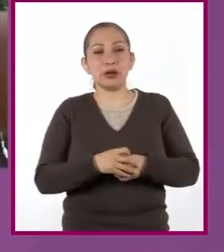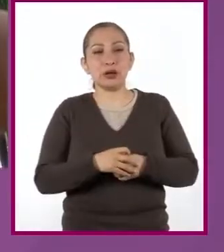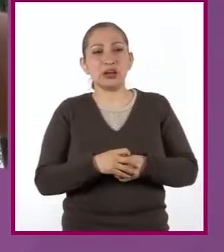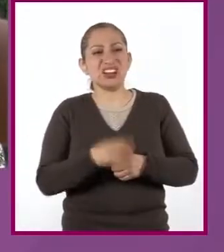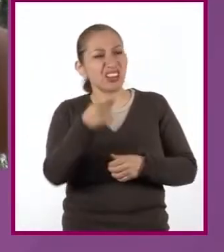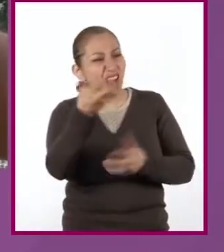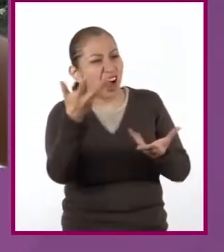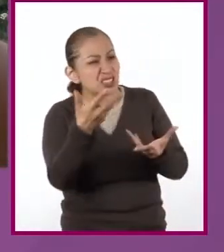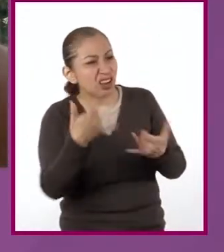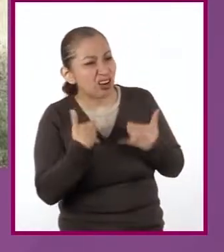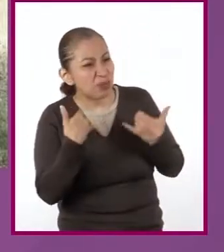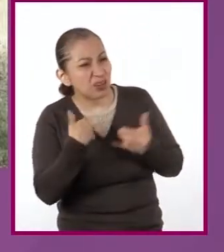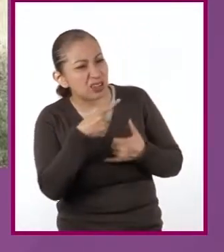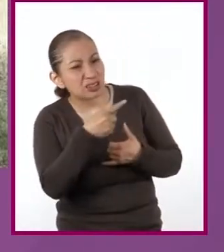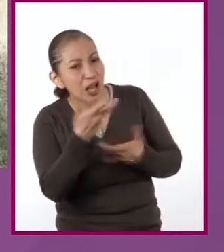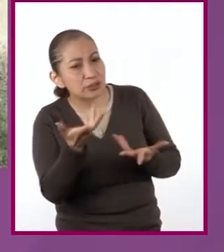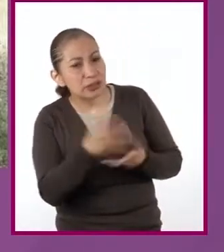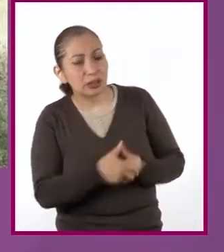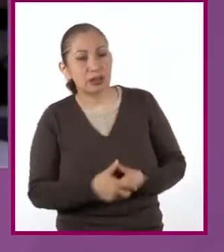¿Qué hacen esos chicos de allá?